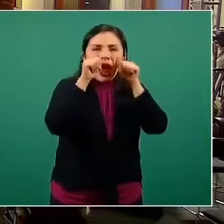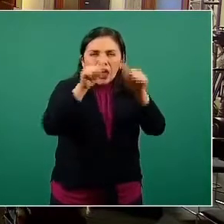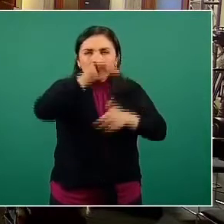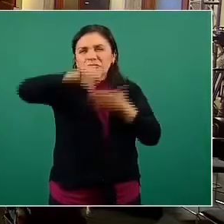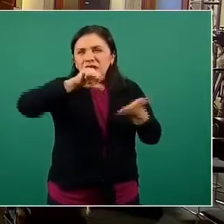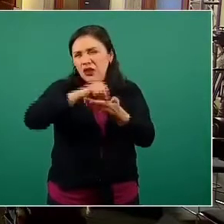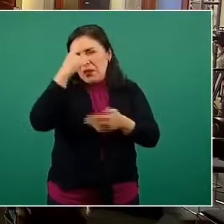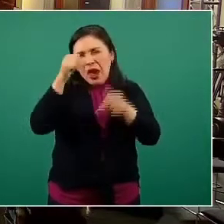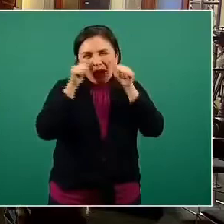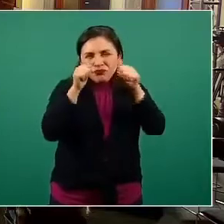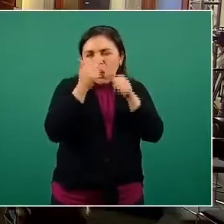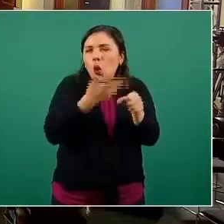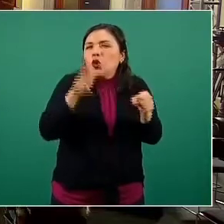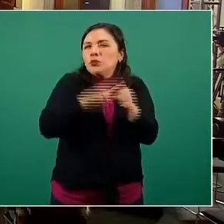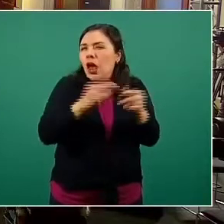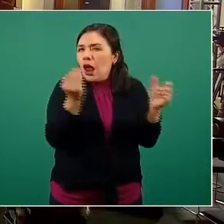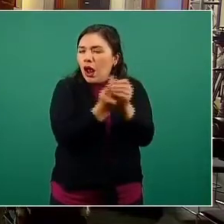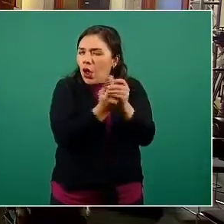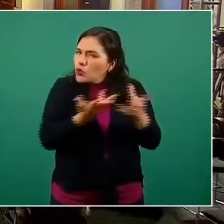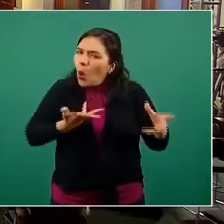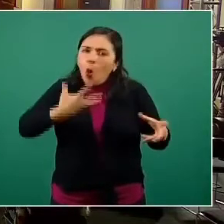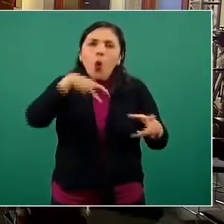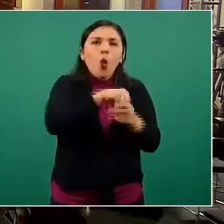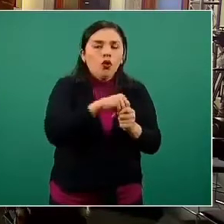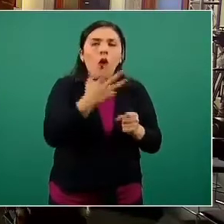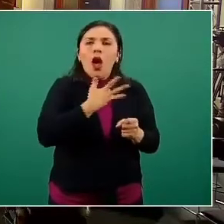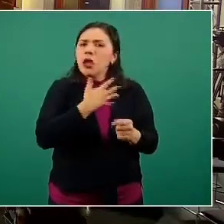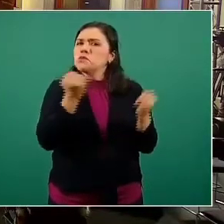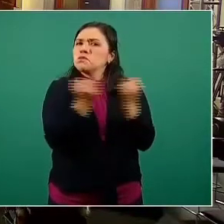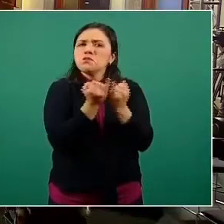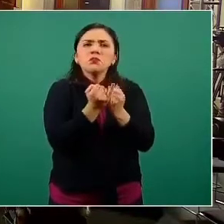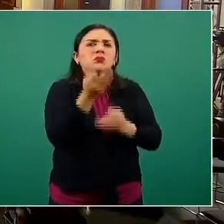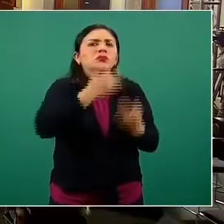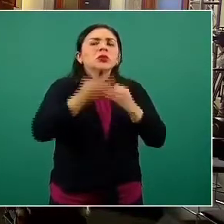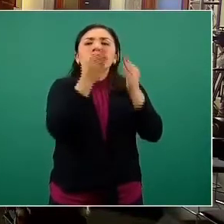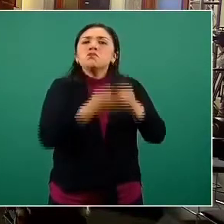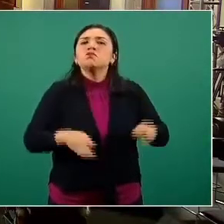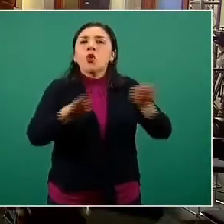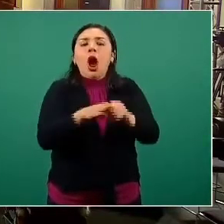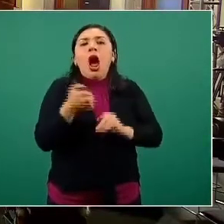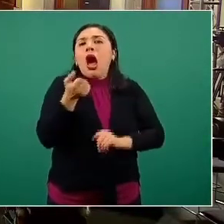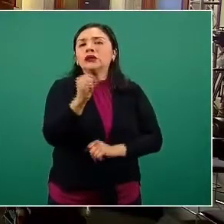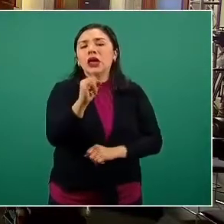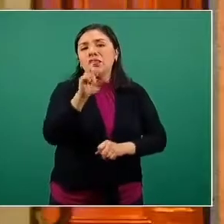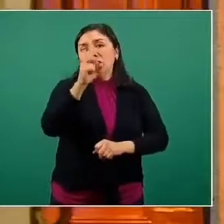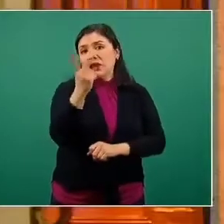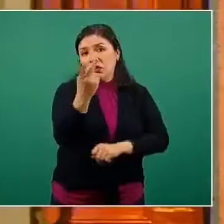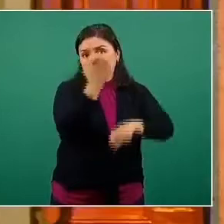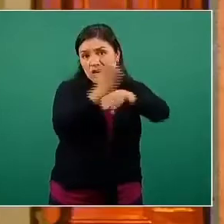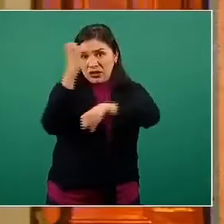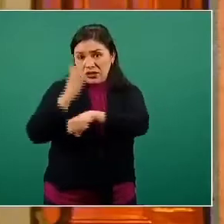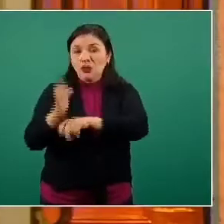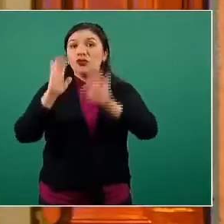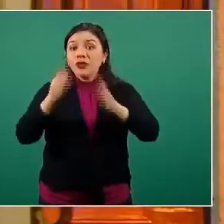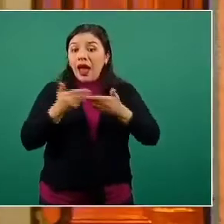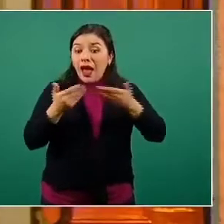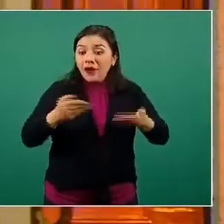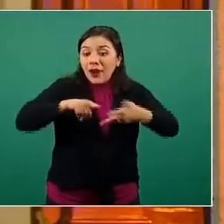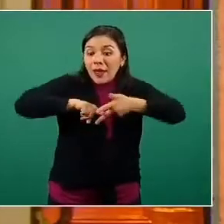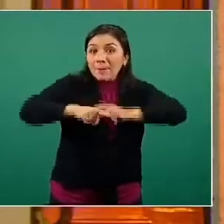prehospitalaria. Todos están incluidos, idéntica prioridad en las 32 entidades federativas, y ya abrimos